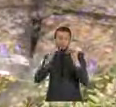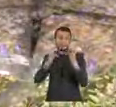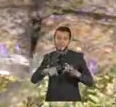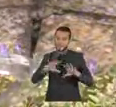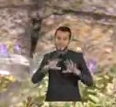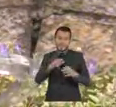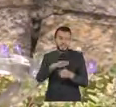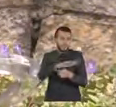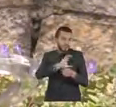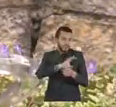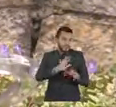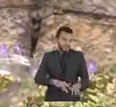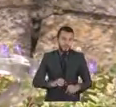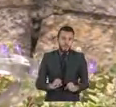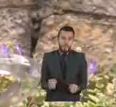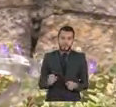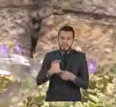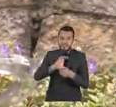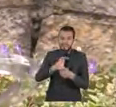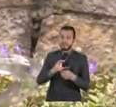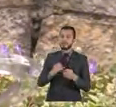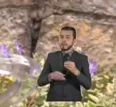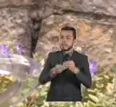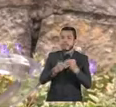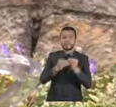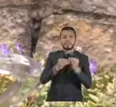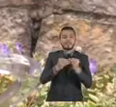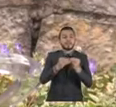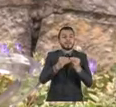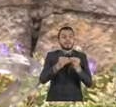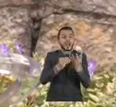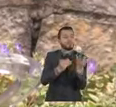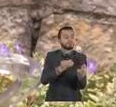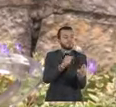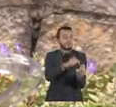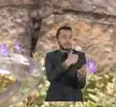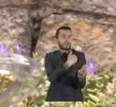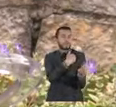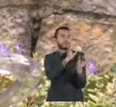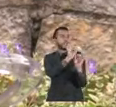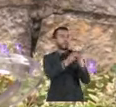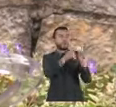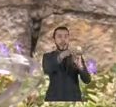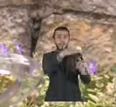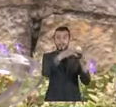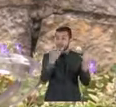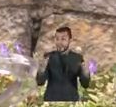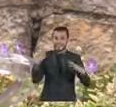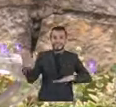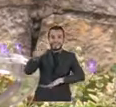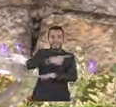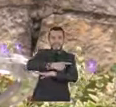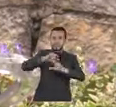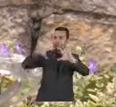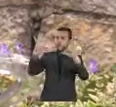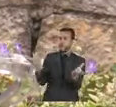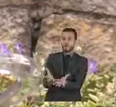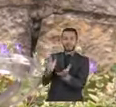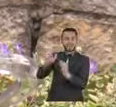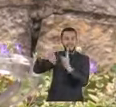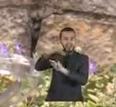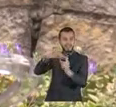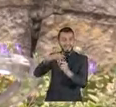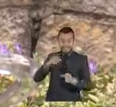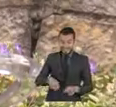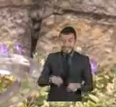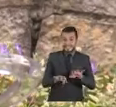supuesto, para el sector del hábitat de la ciudad. Con ocasión del Día Mundial del Hábitat, la Secretaría